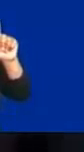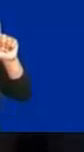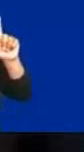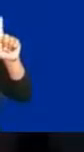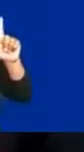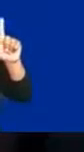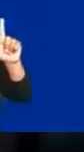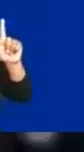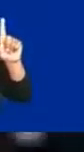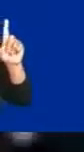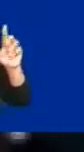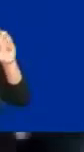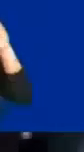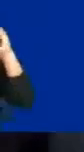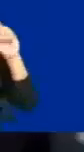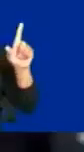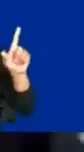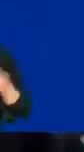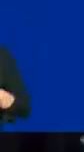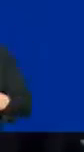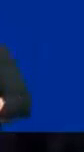verla por la plataforma.